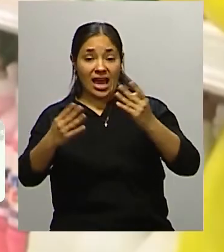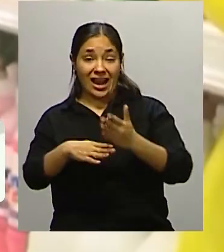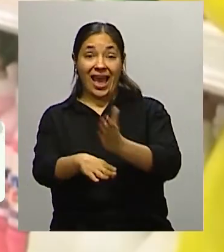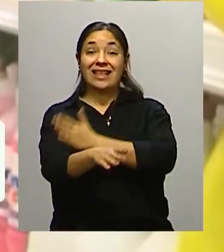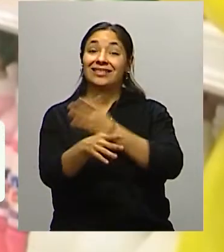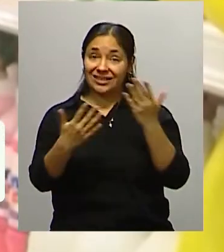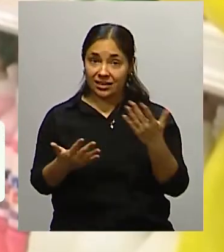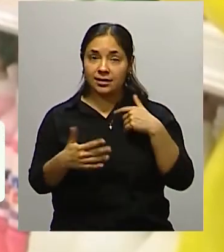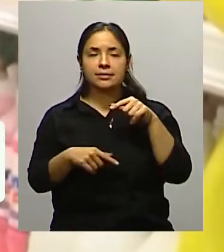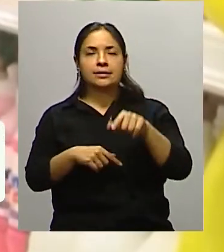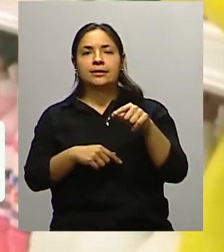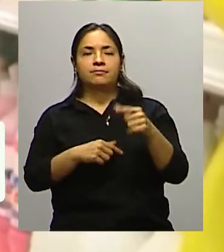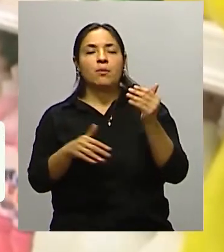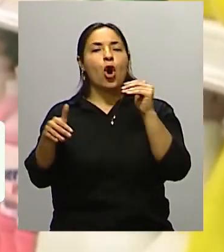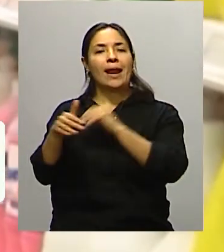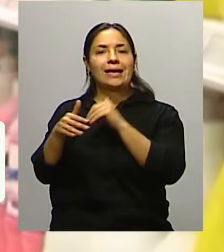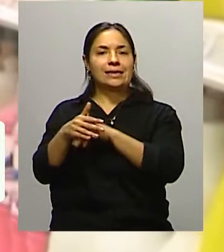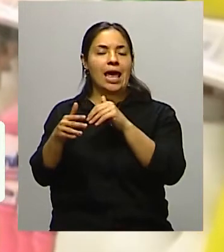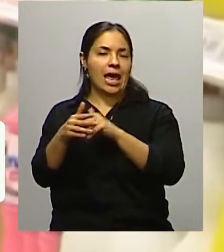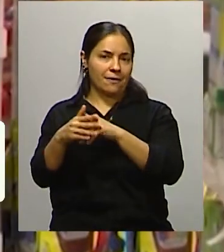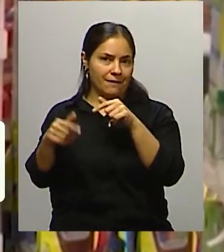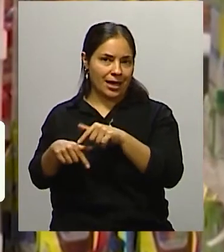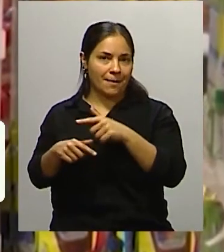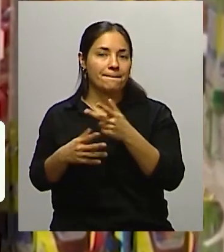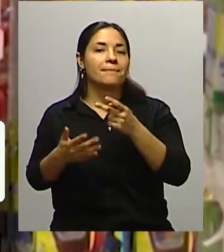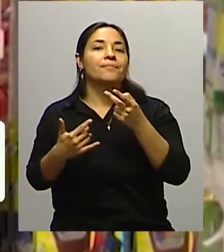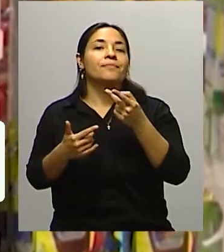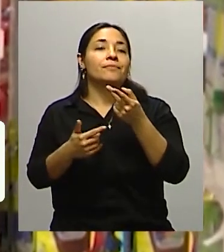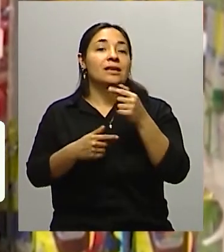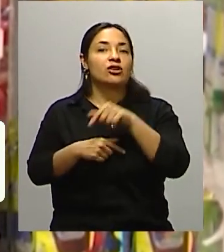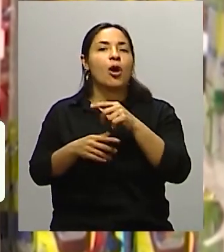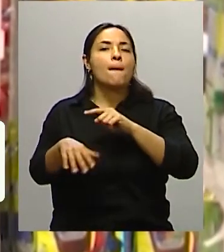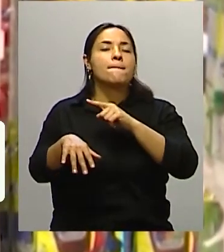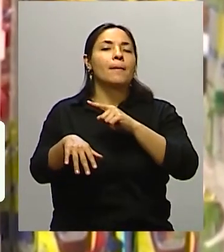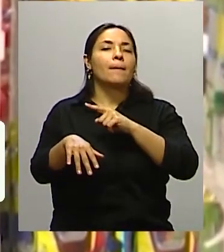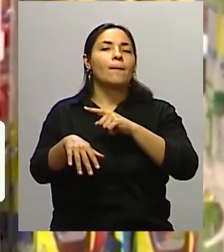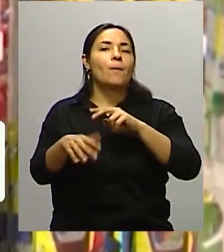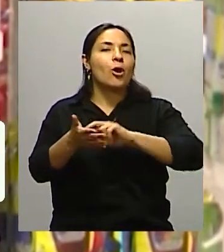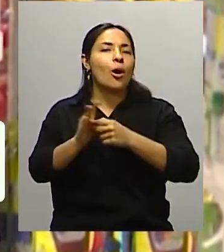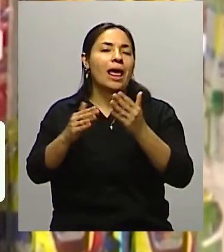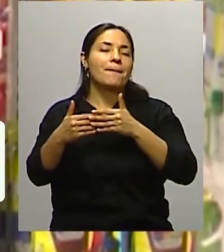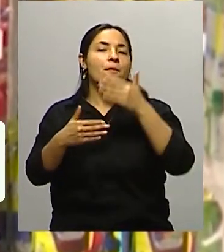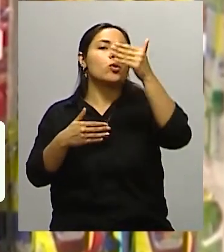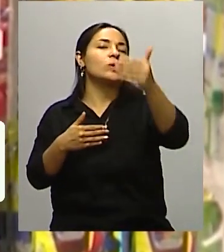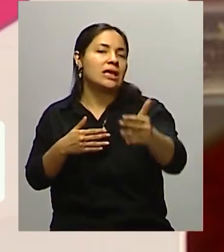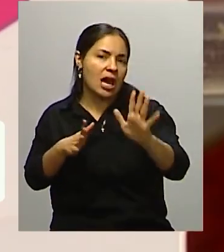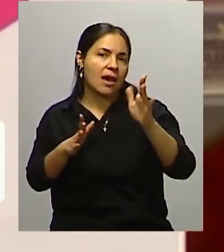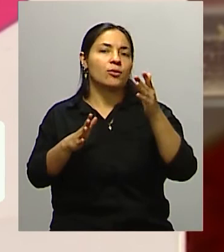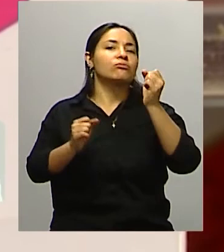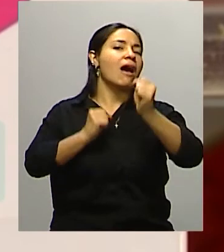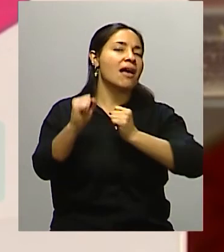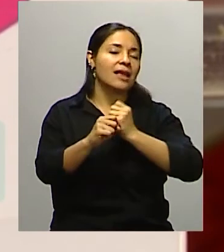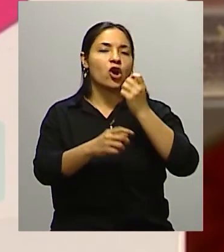la Reserva Federal, el diagnóstico era: este es un problema transitorio, sí. hasta que se acomoden las cadenas de valor,